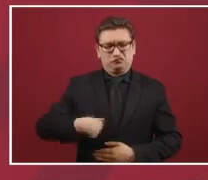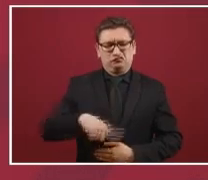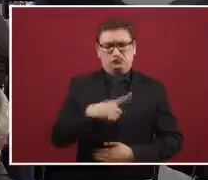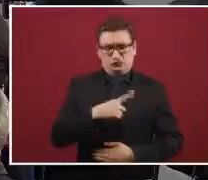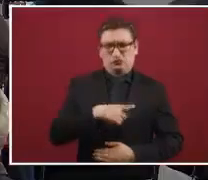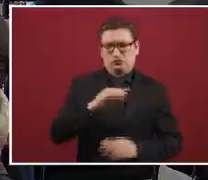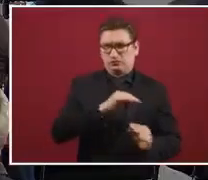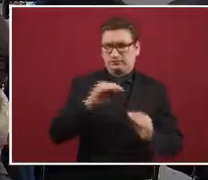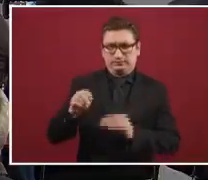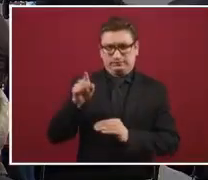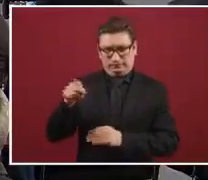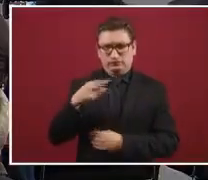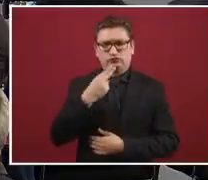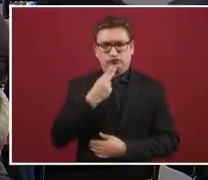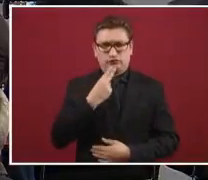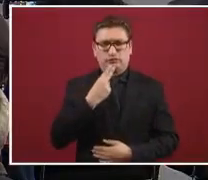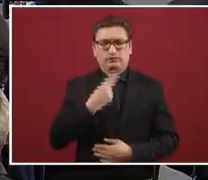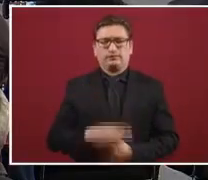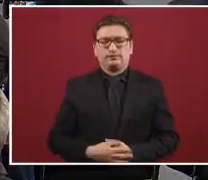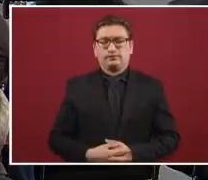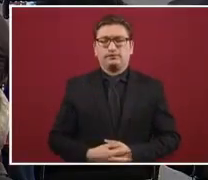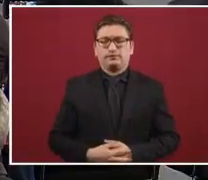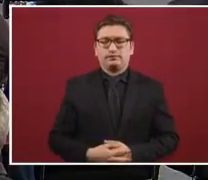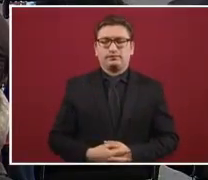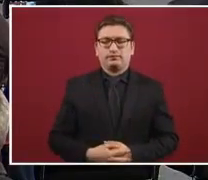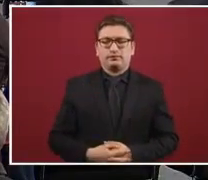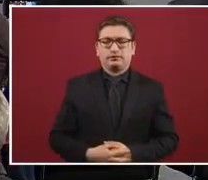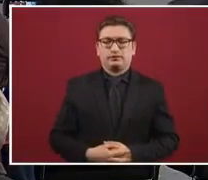departamento por